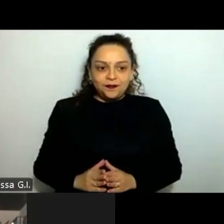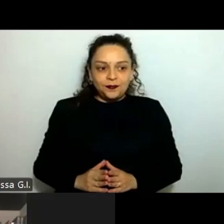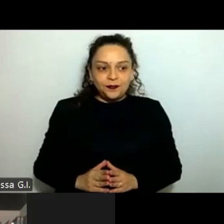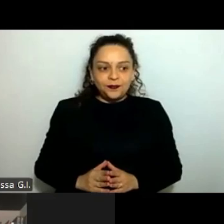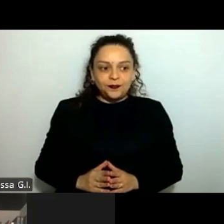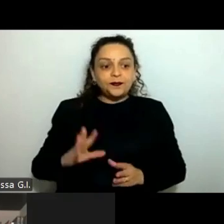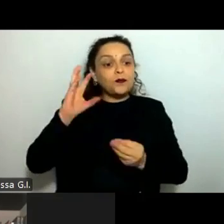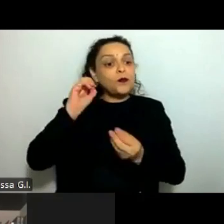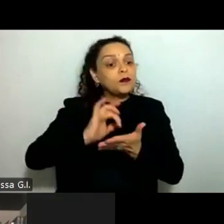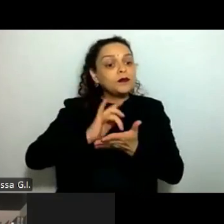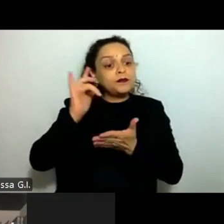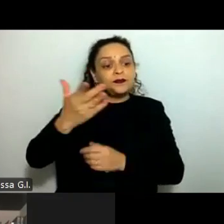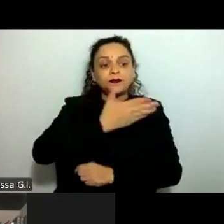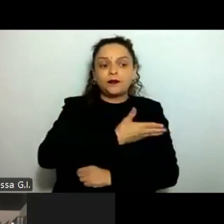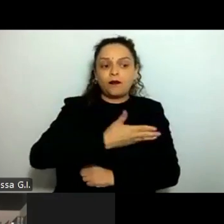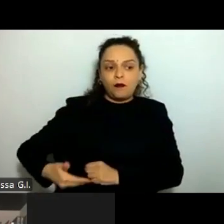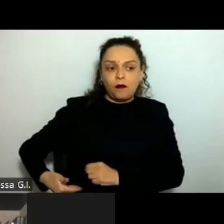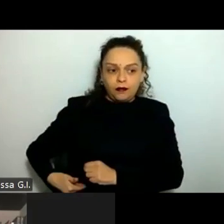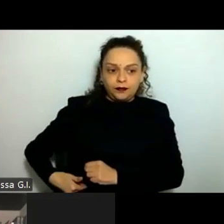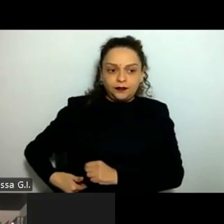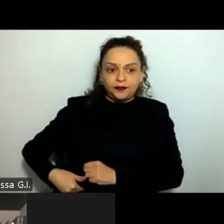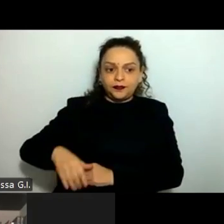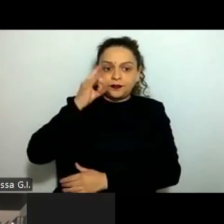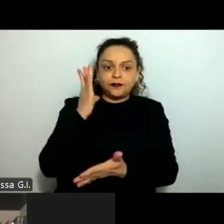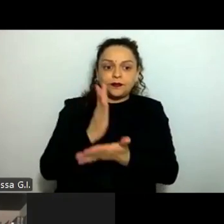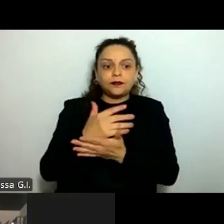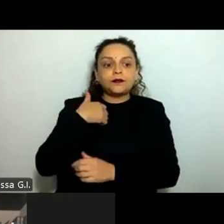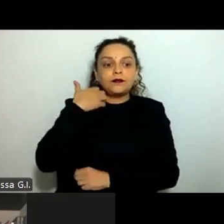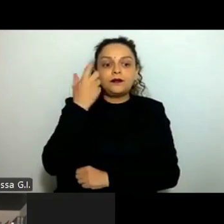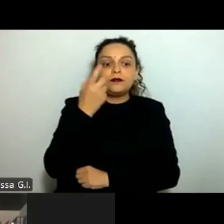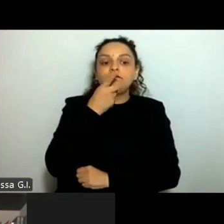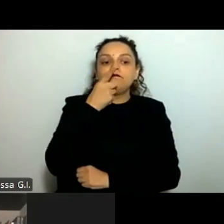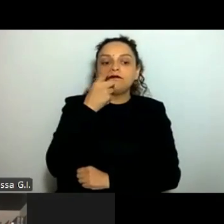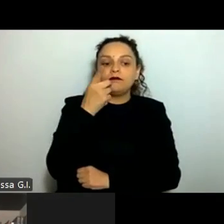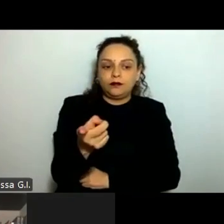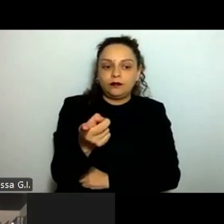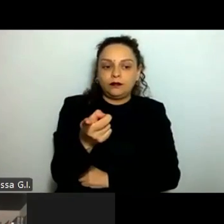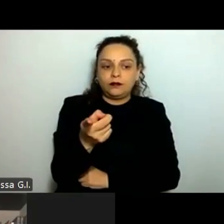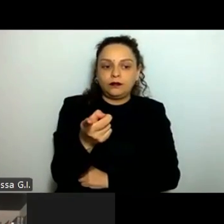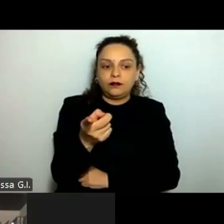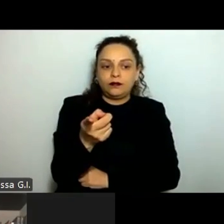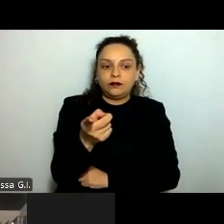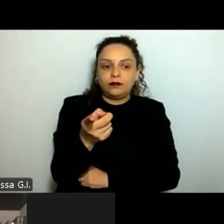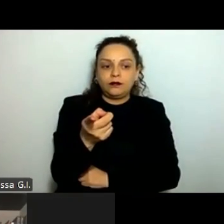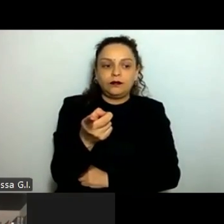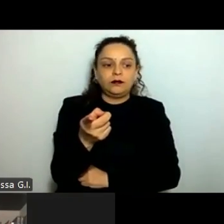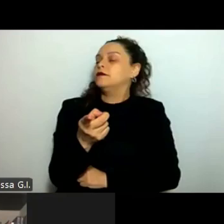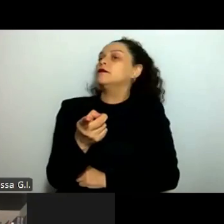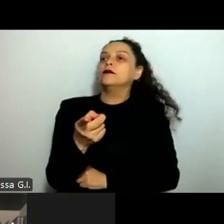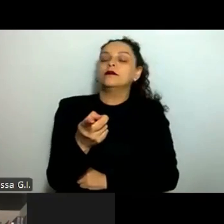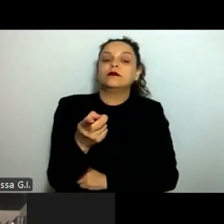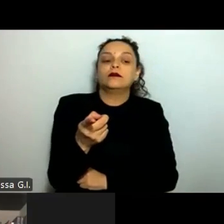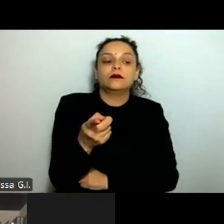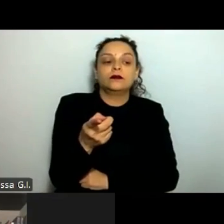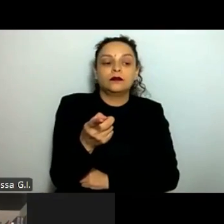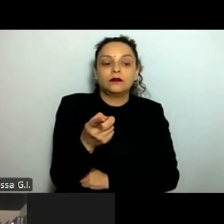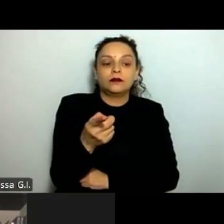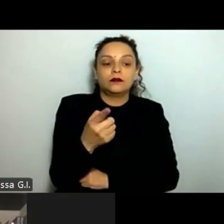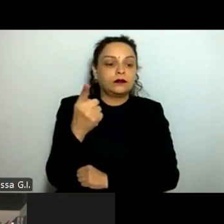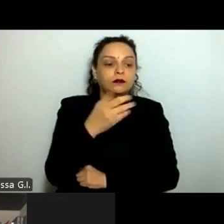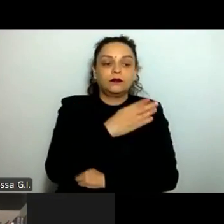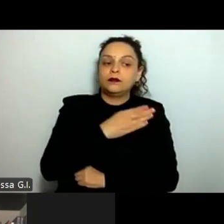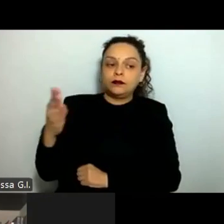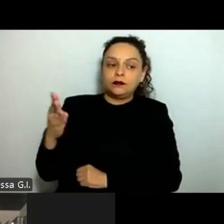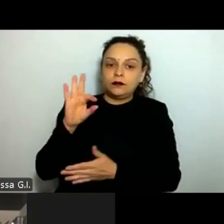Muchas gracias, diputado presidente. Yo solamente quisiera dejar de manifiesto, primero que nada, que festejo el haber retirado el punto